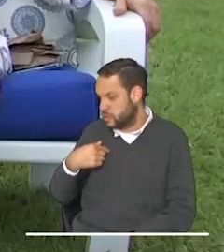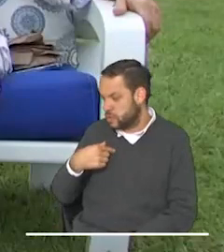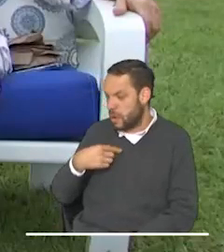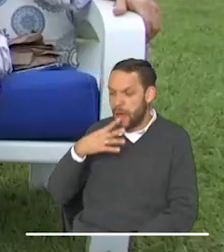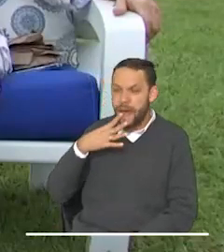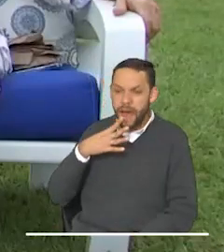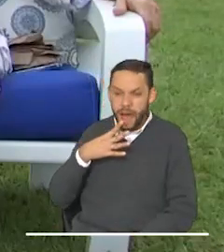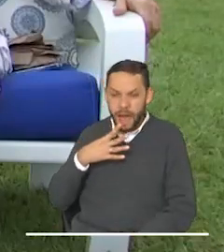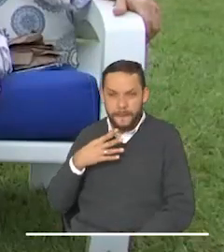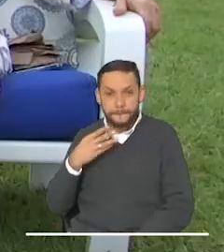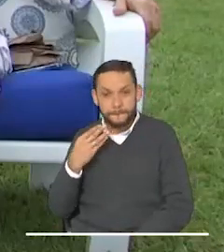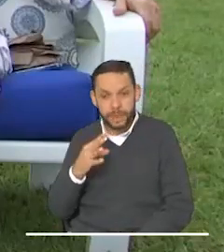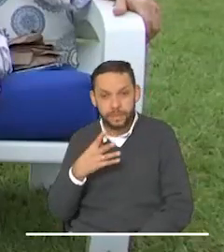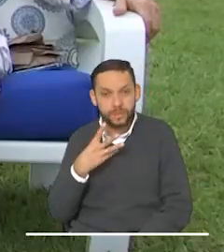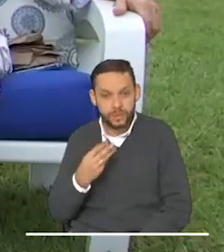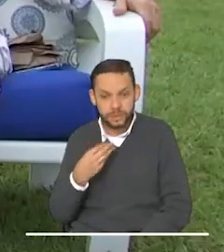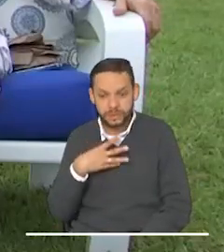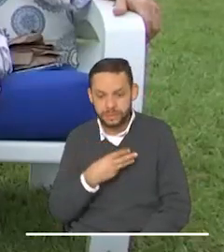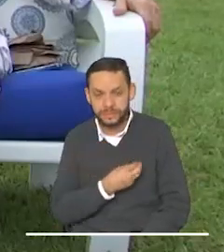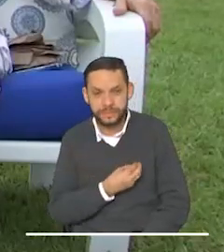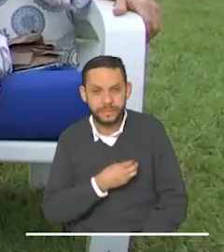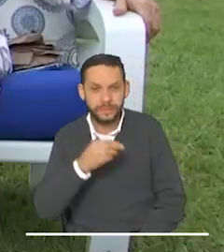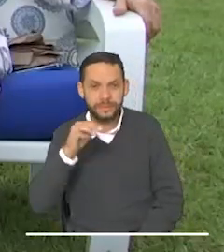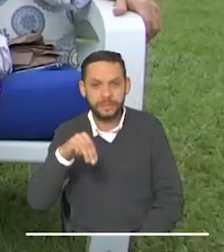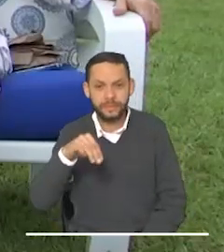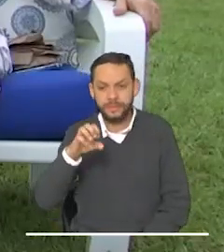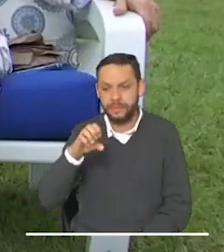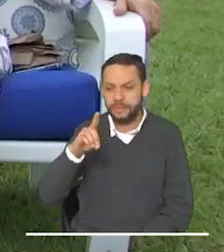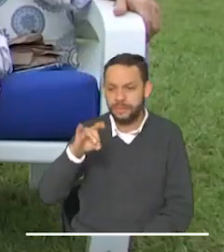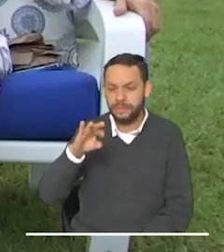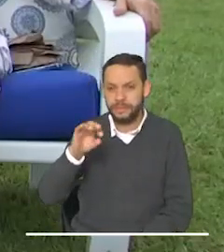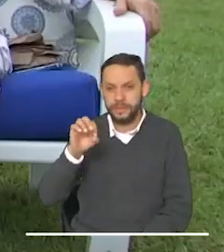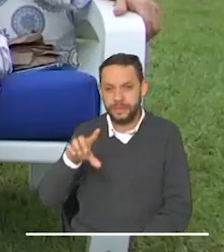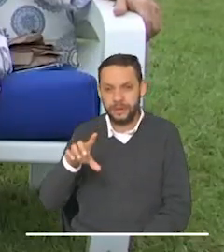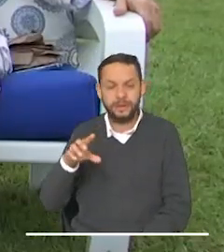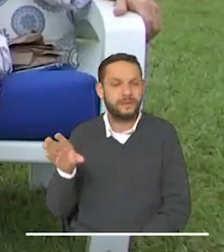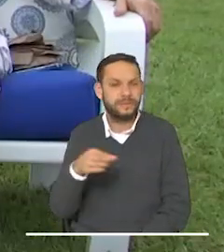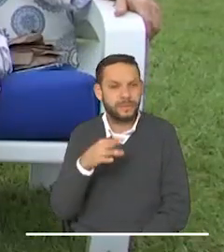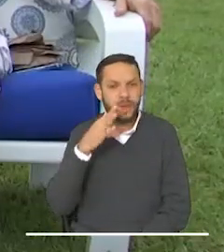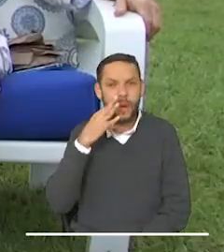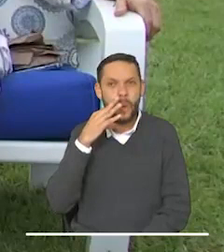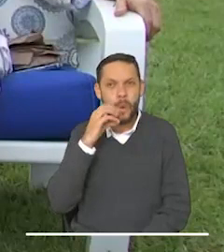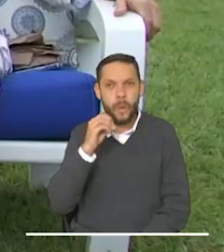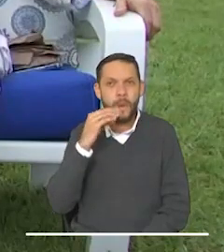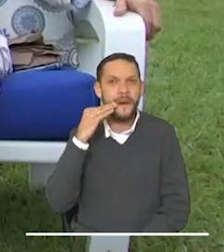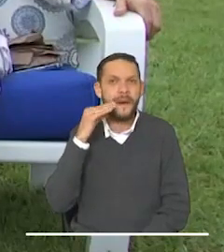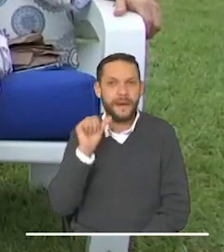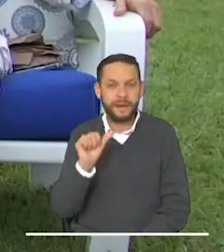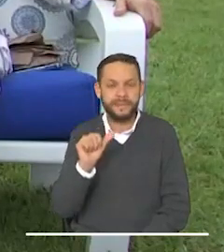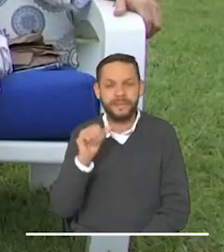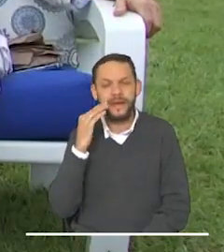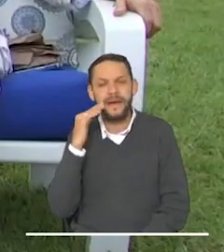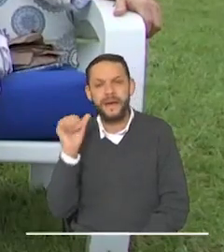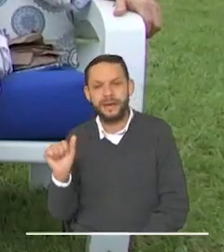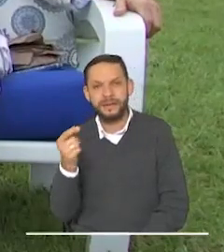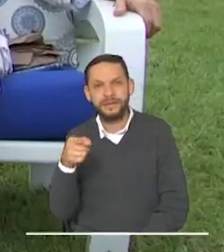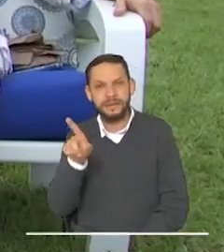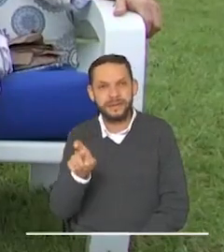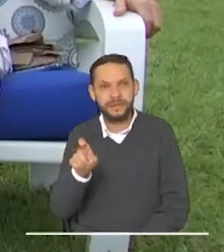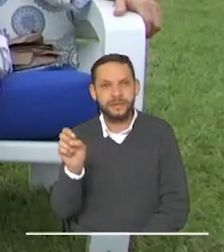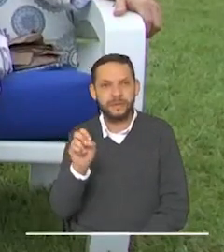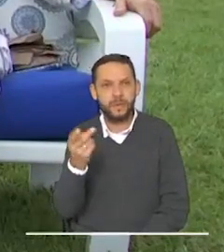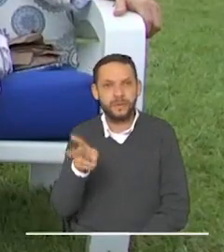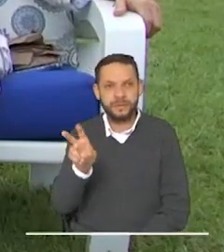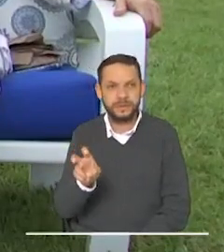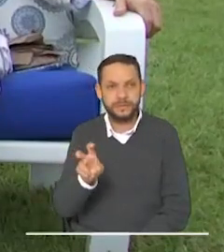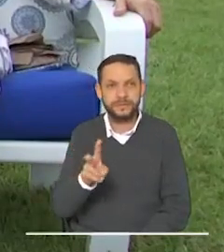atención o sea el médico él tenemos adolescentes especialmente mujeres con trastornos de alimentación niñas de 16 17 años